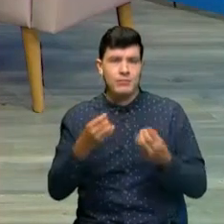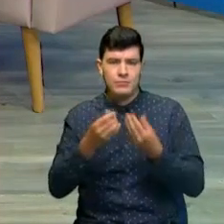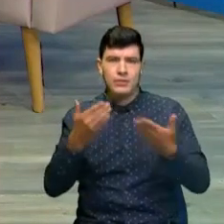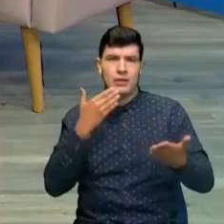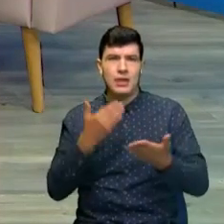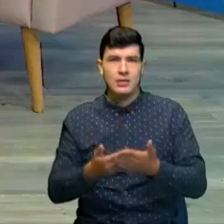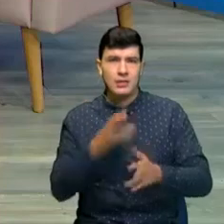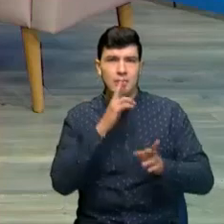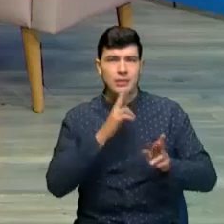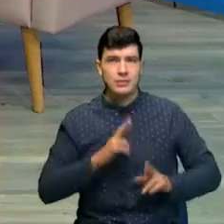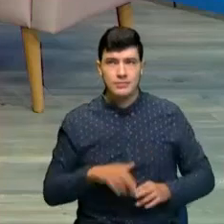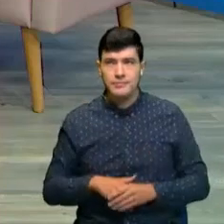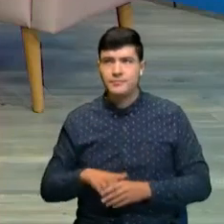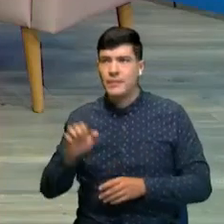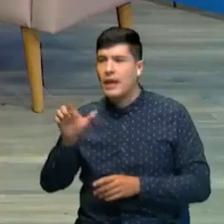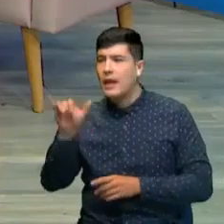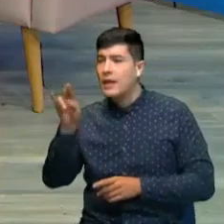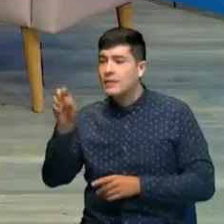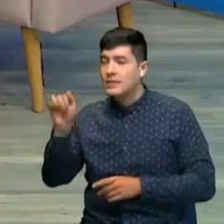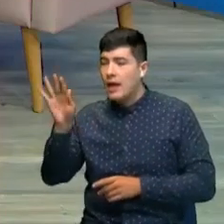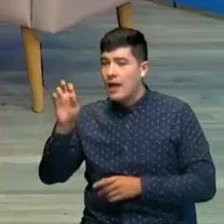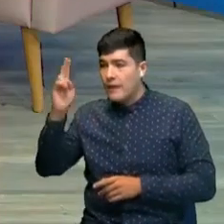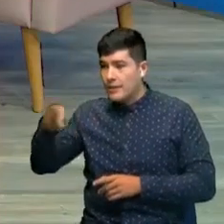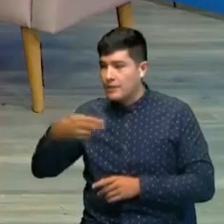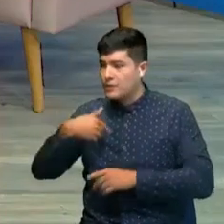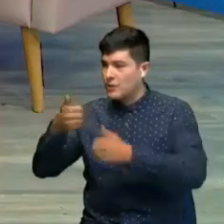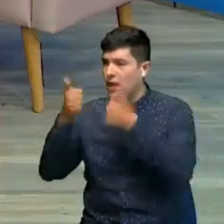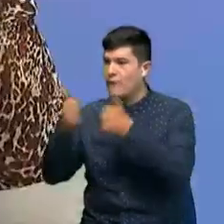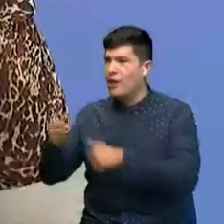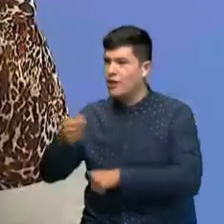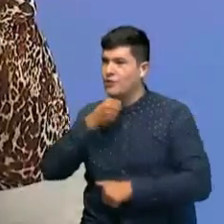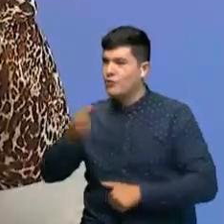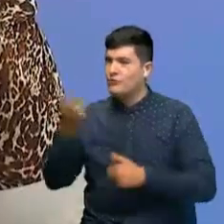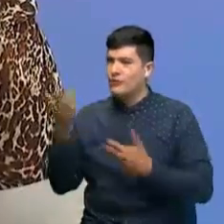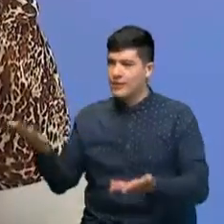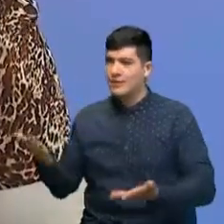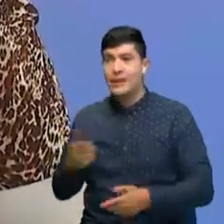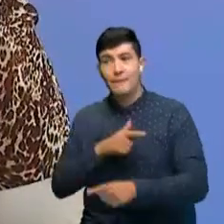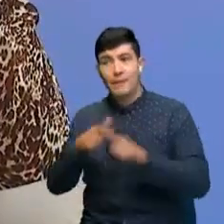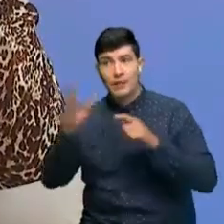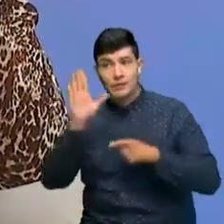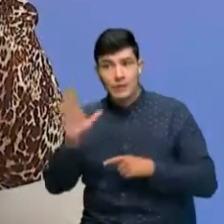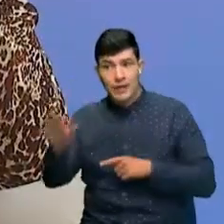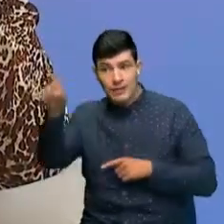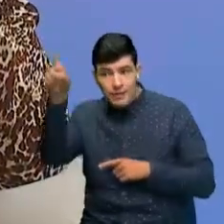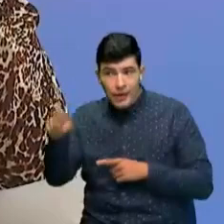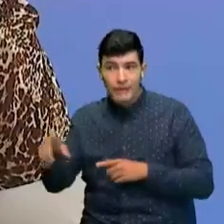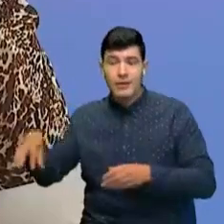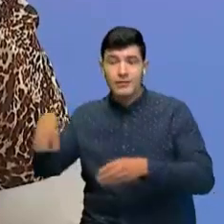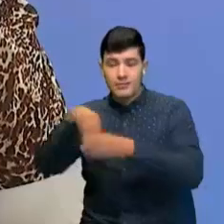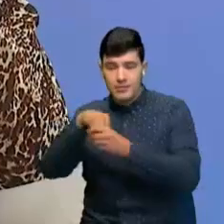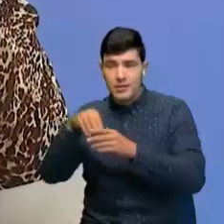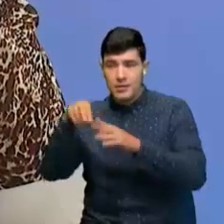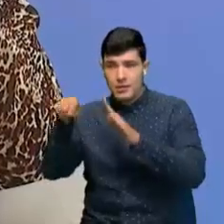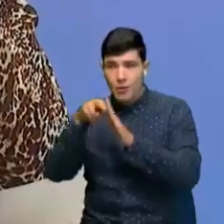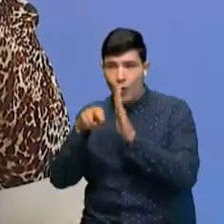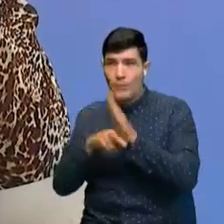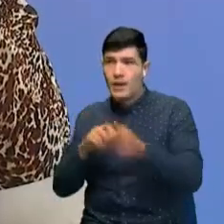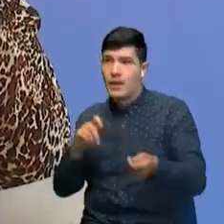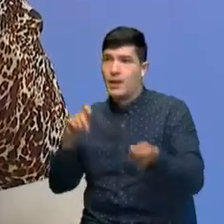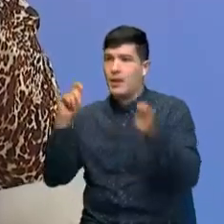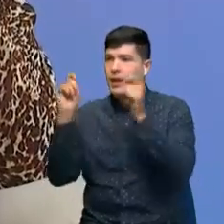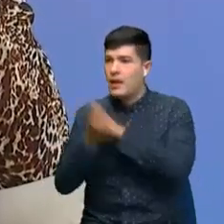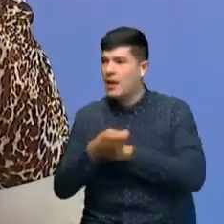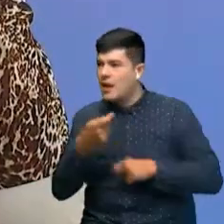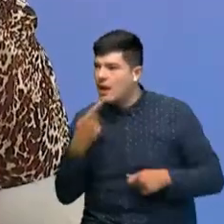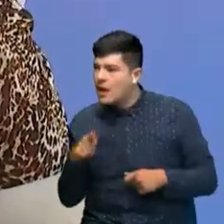Díaz. Elizabeth, pues para usted tengo una buena noticia, pero tiene que estar usted dentro del régimen de transición, es